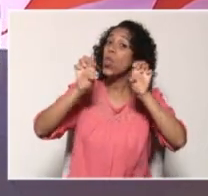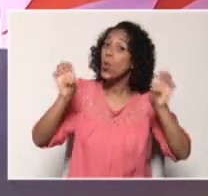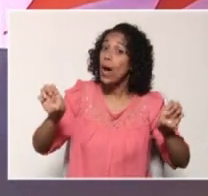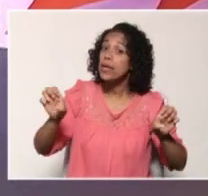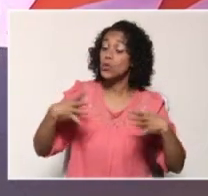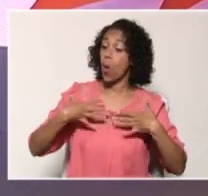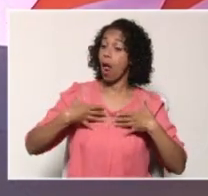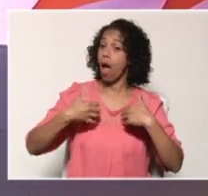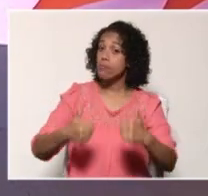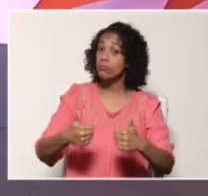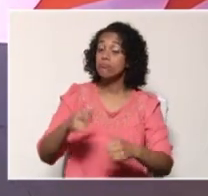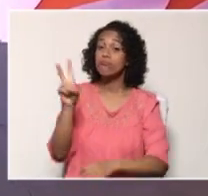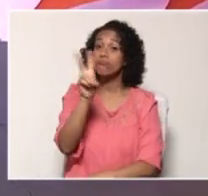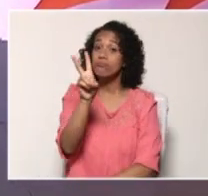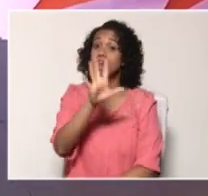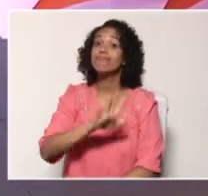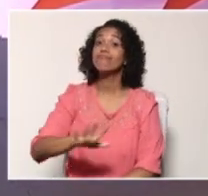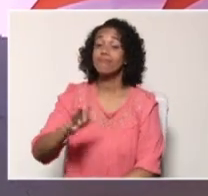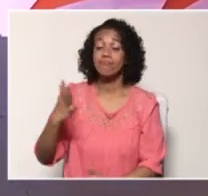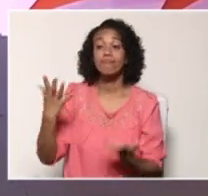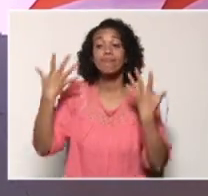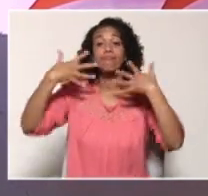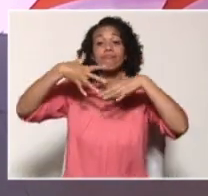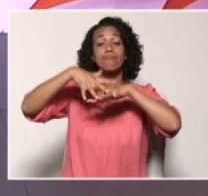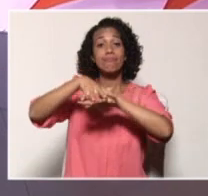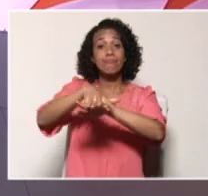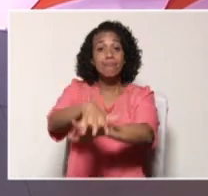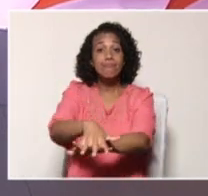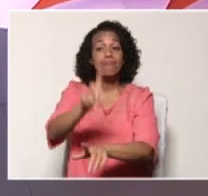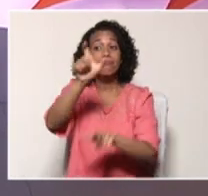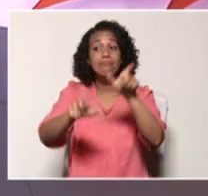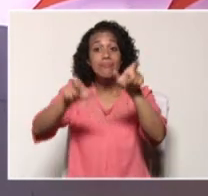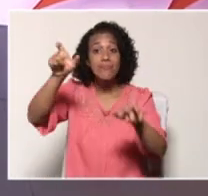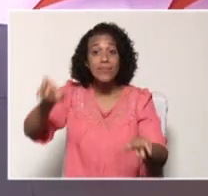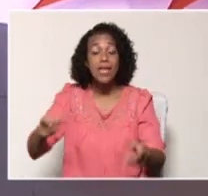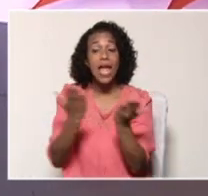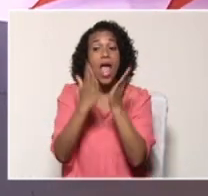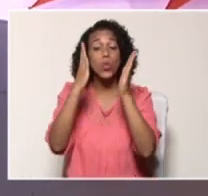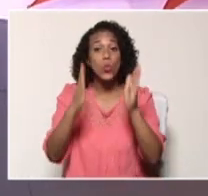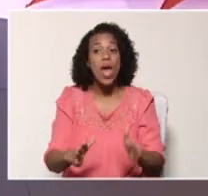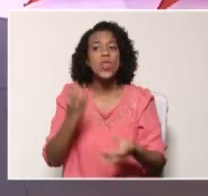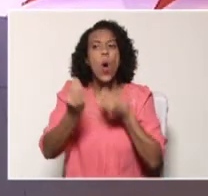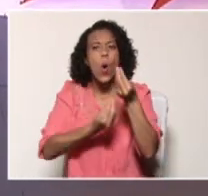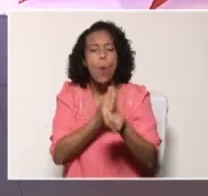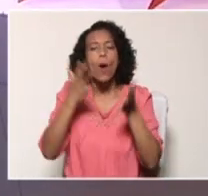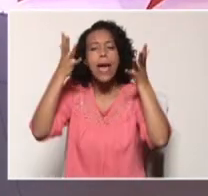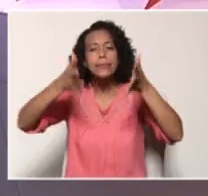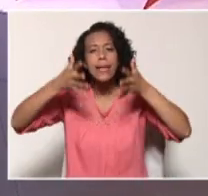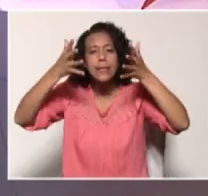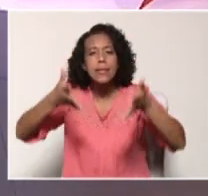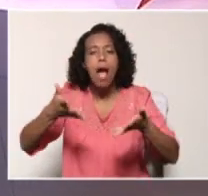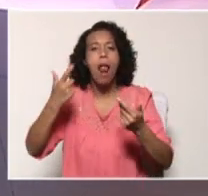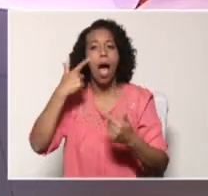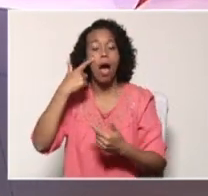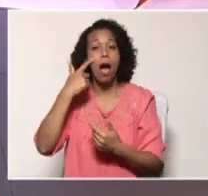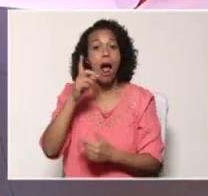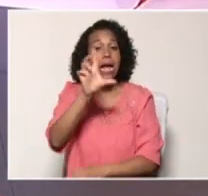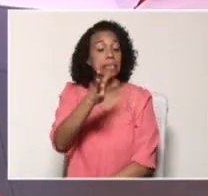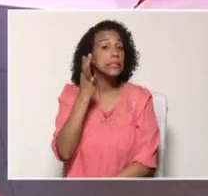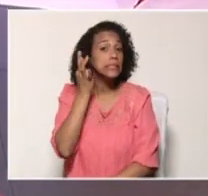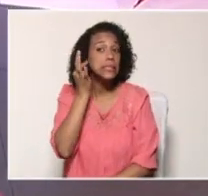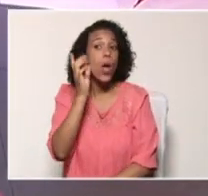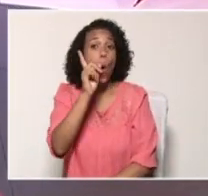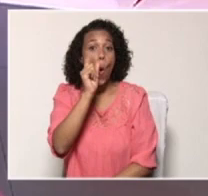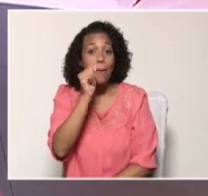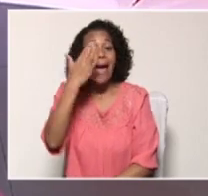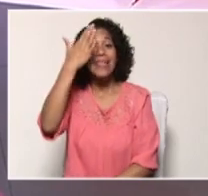la educación venezolana, forma integralmente a nuestras y a nuestros estudiantes. Es por ello que las niñas